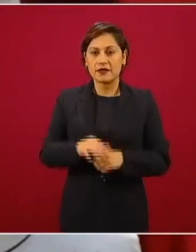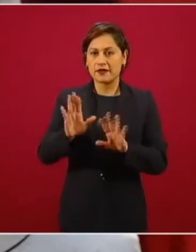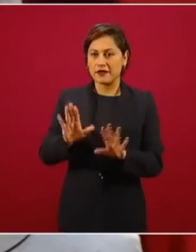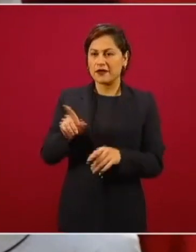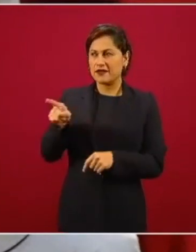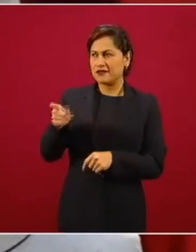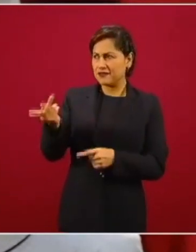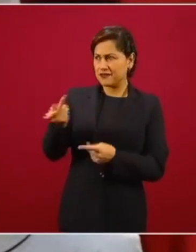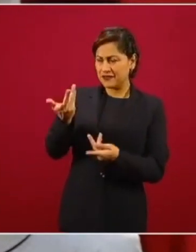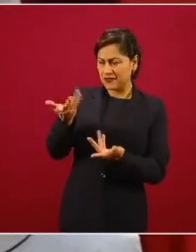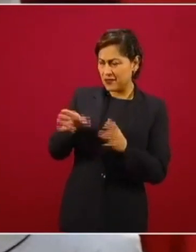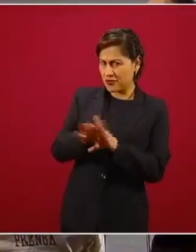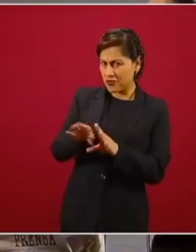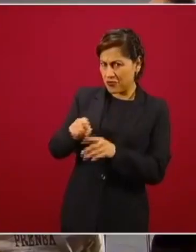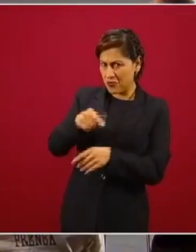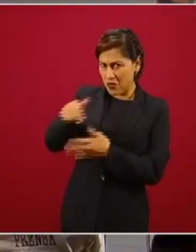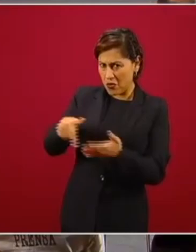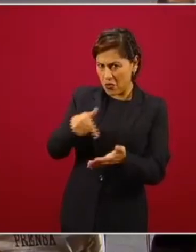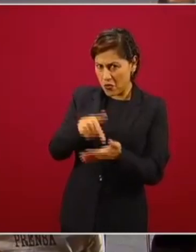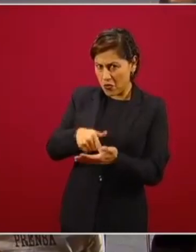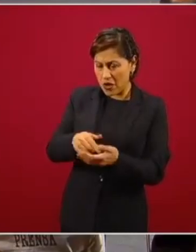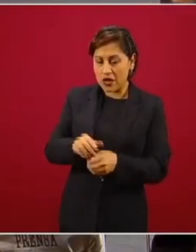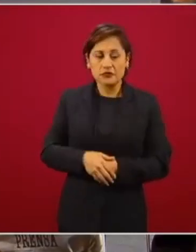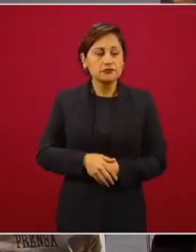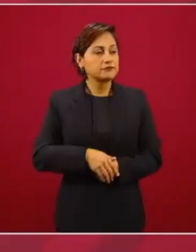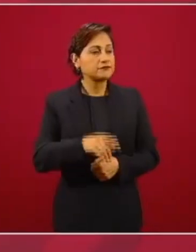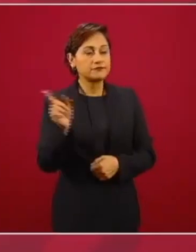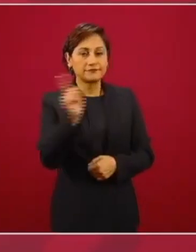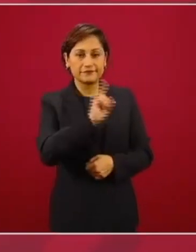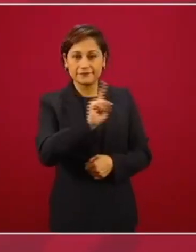no, porque se ve cada caso.